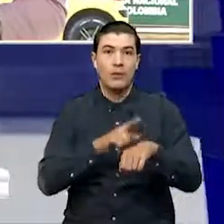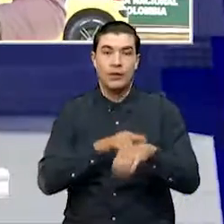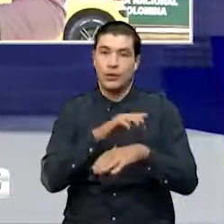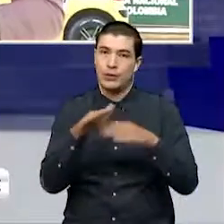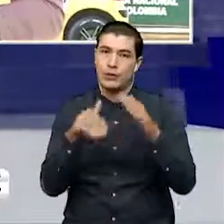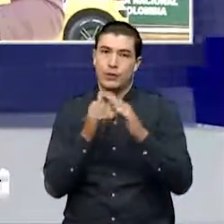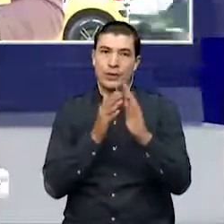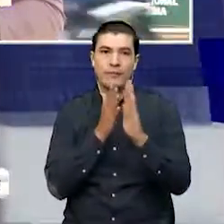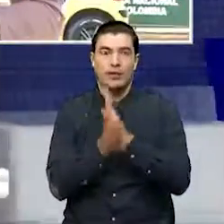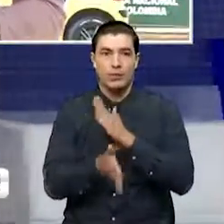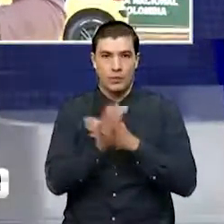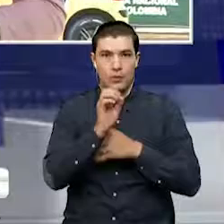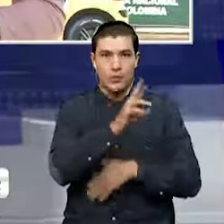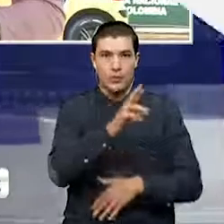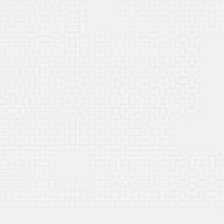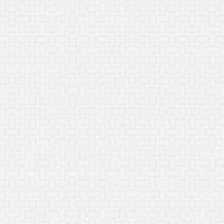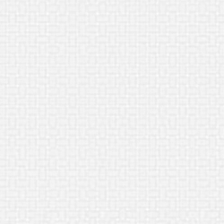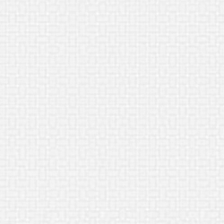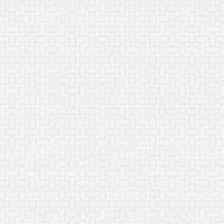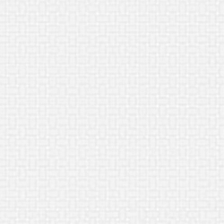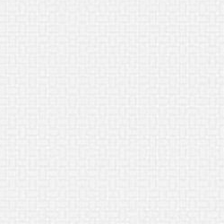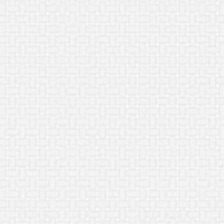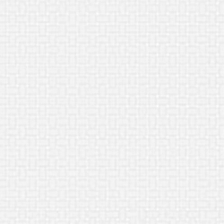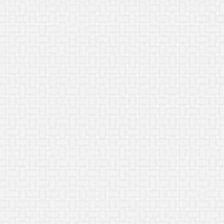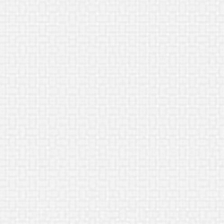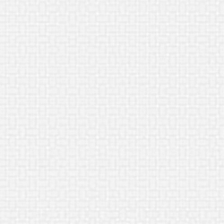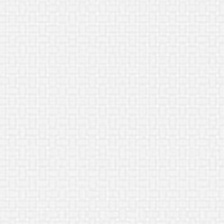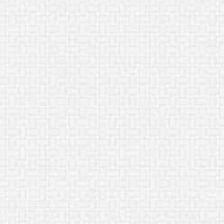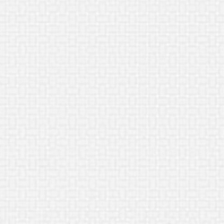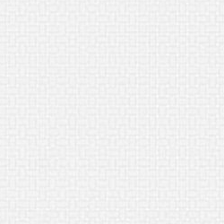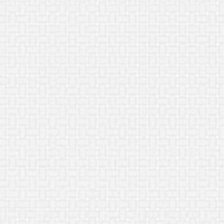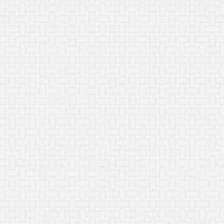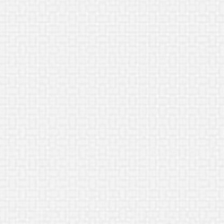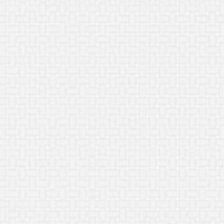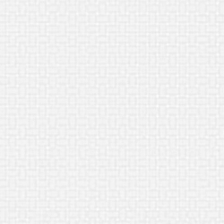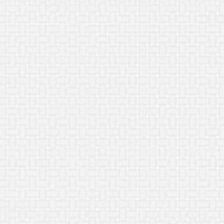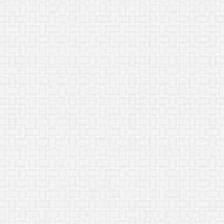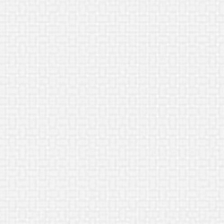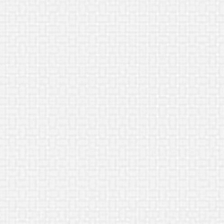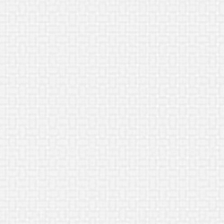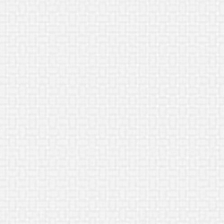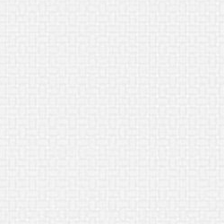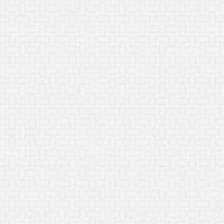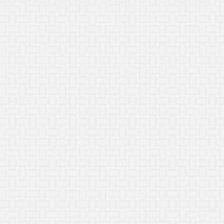continúen desde el centro de noticias feliz punto com